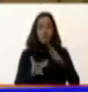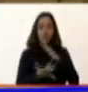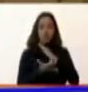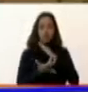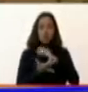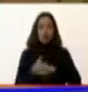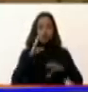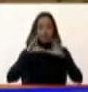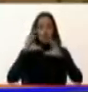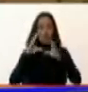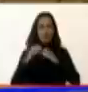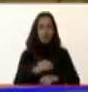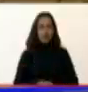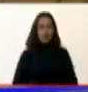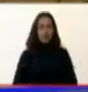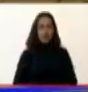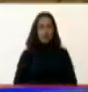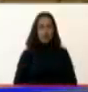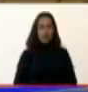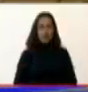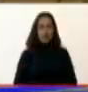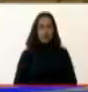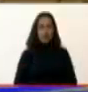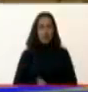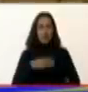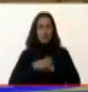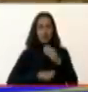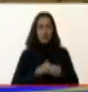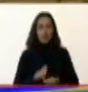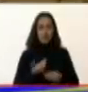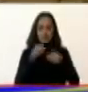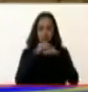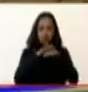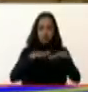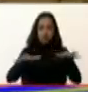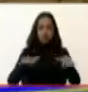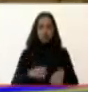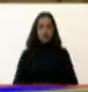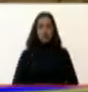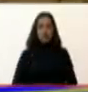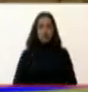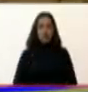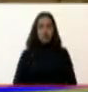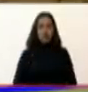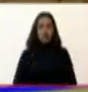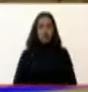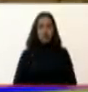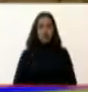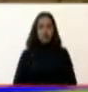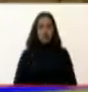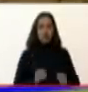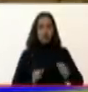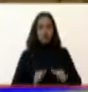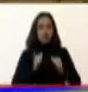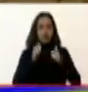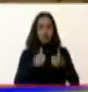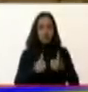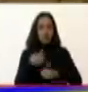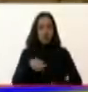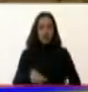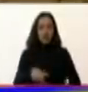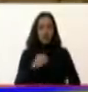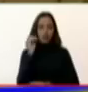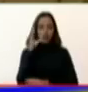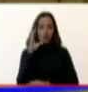de comunicación. Para constituir esta red de redes, ha surgido en este